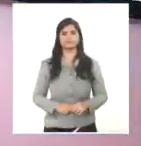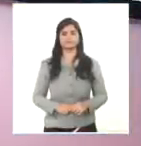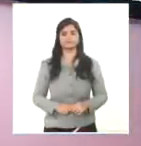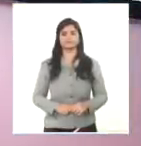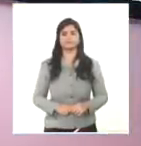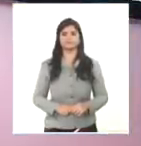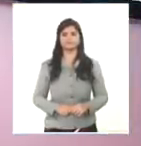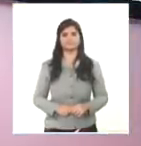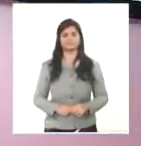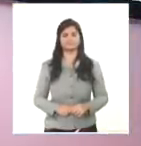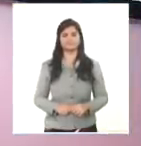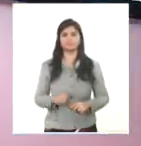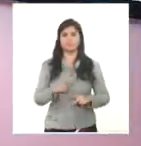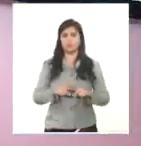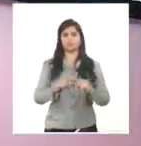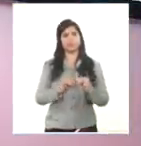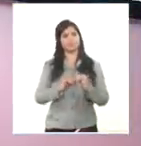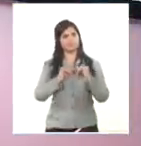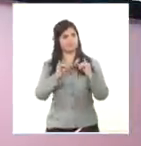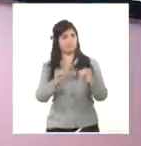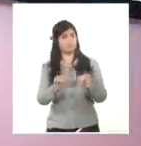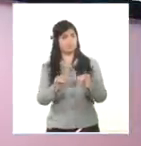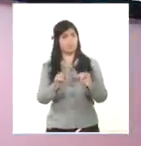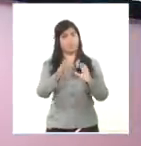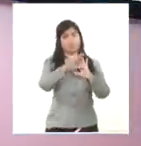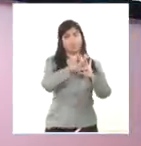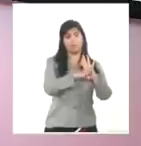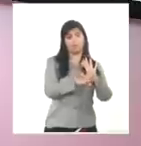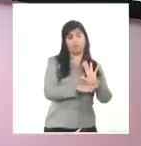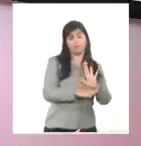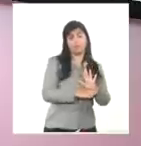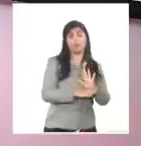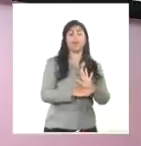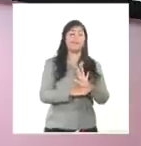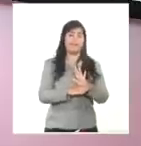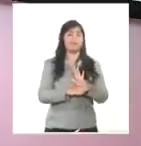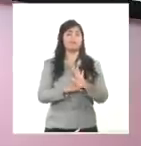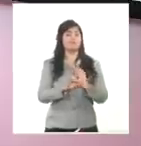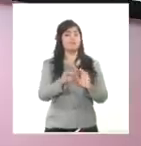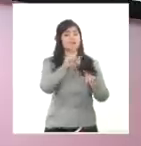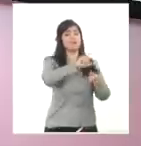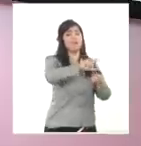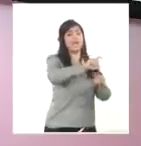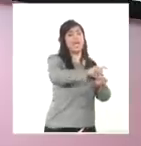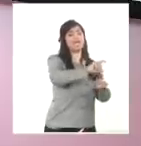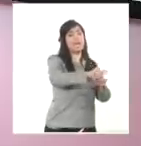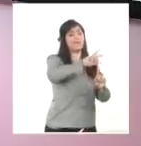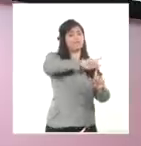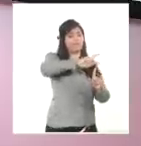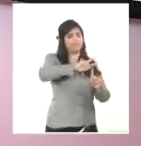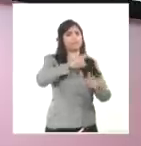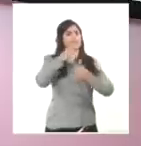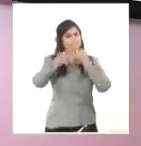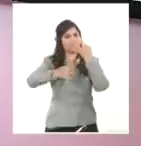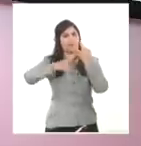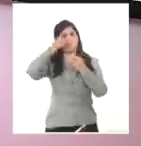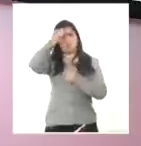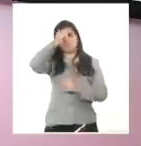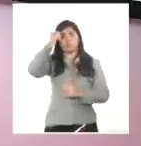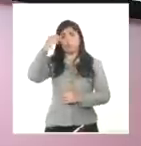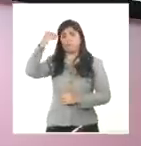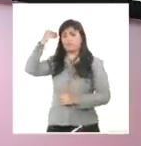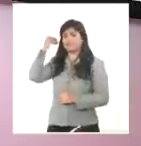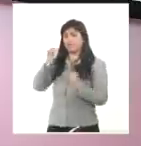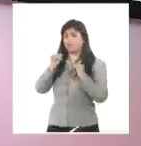Y continuamos con un tema que presentábamos en el programa AgroCuba, digamos que el pasado domingo, vamos a decirlo así, en Canal Caribe, y hoy lo traemos